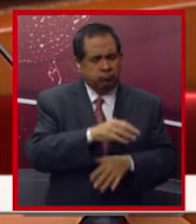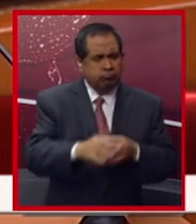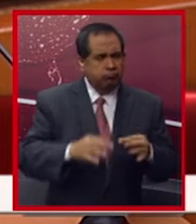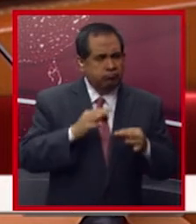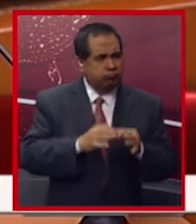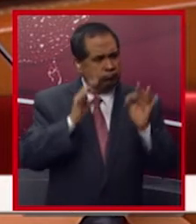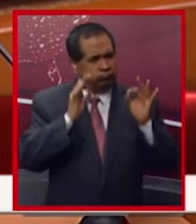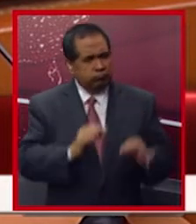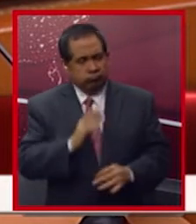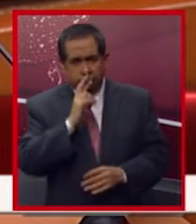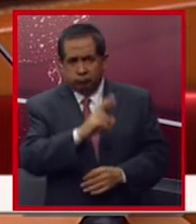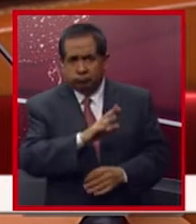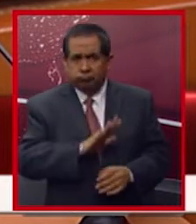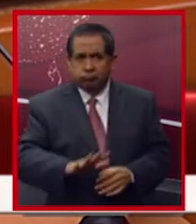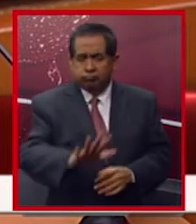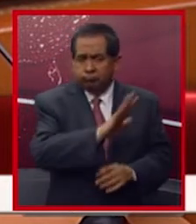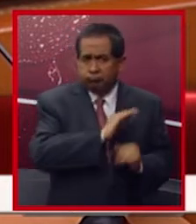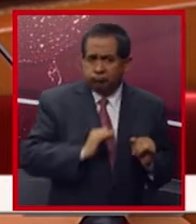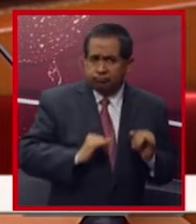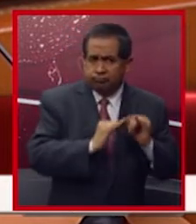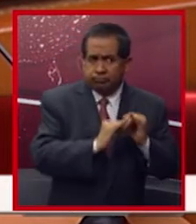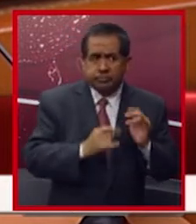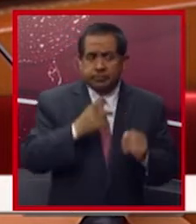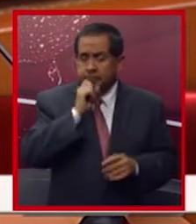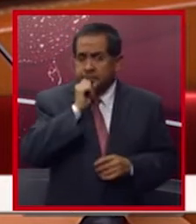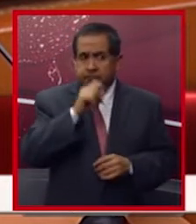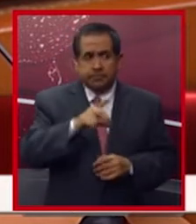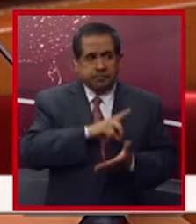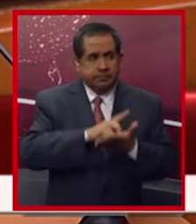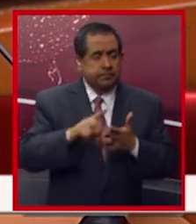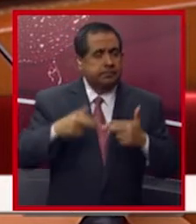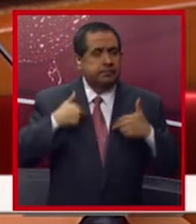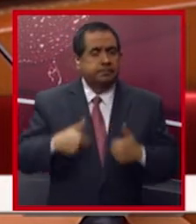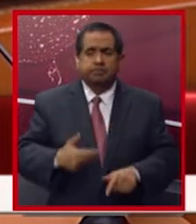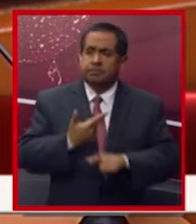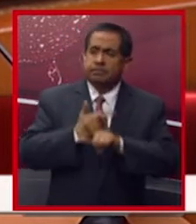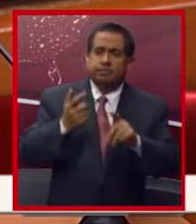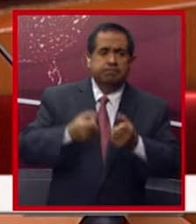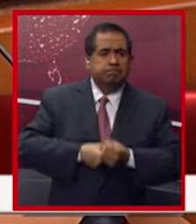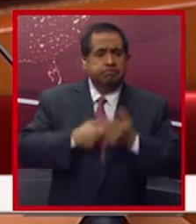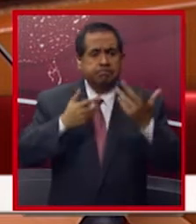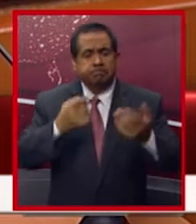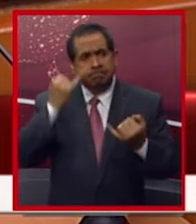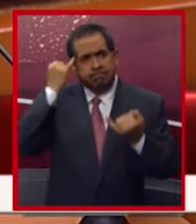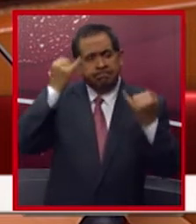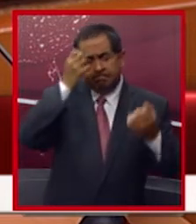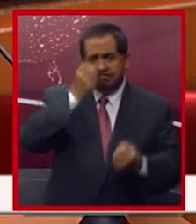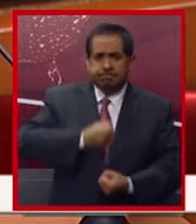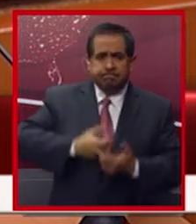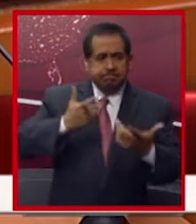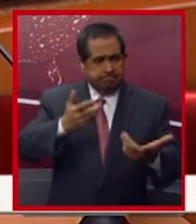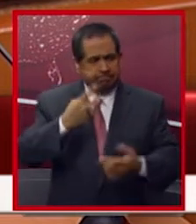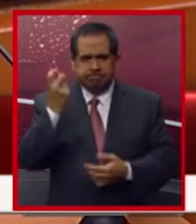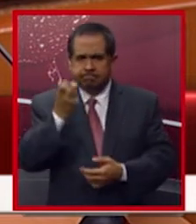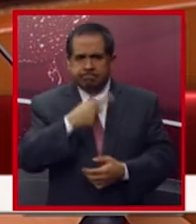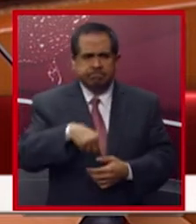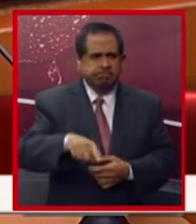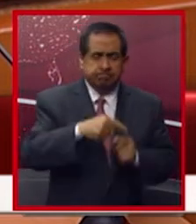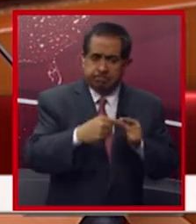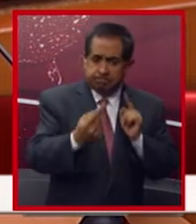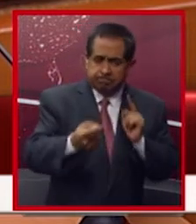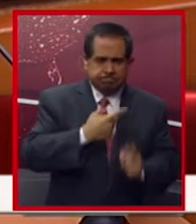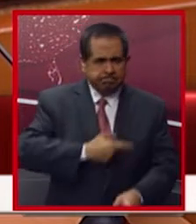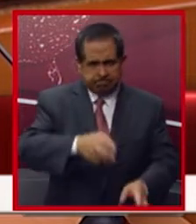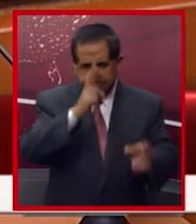institucional y que se respete el derecho de libre manifestación de las ideas de los grupos